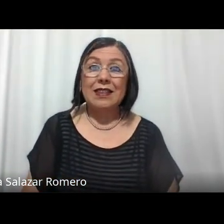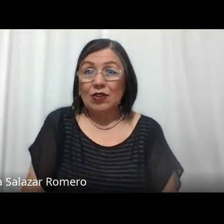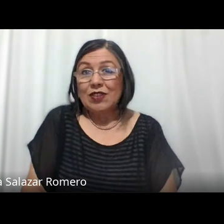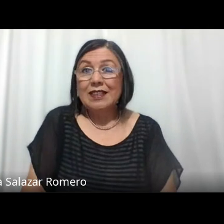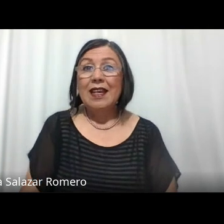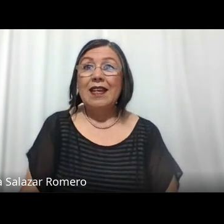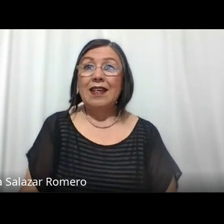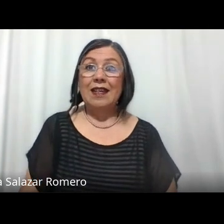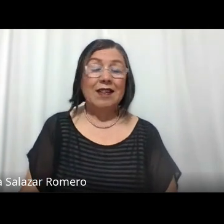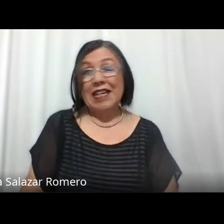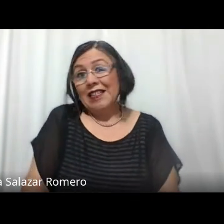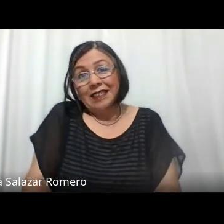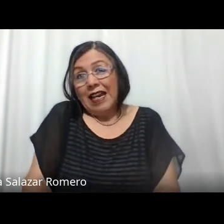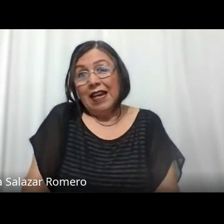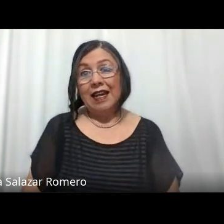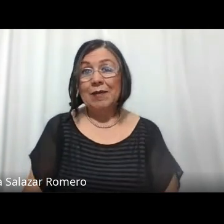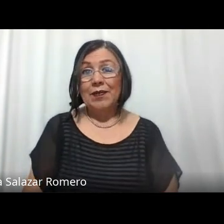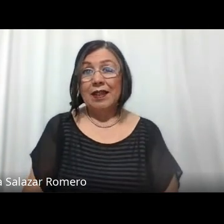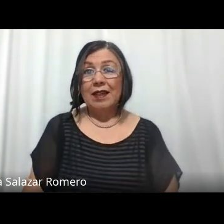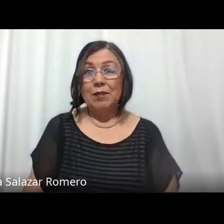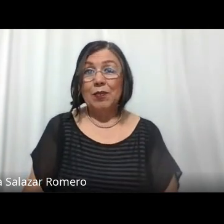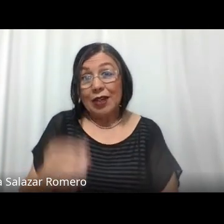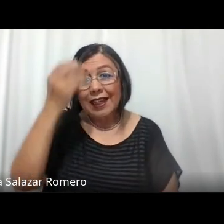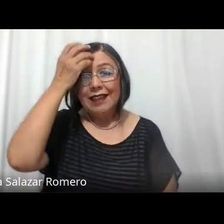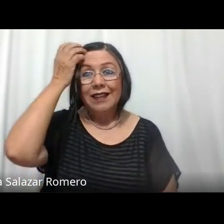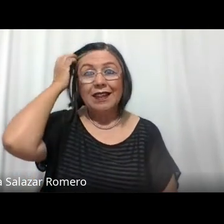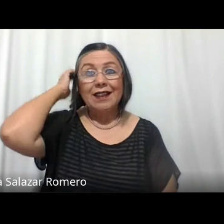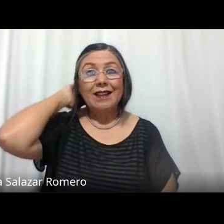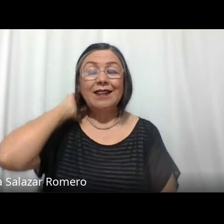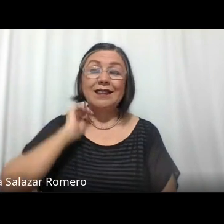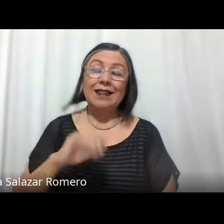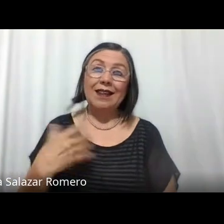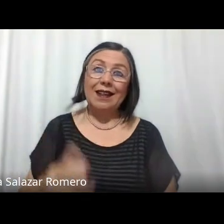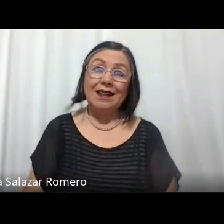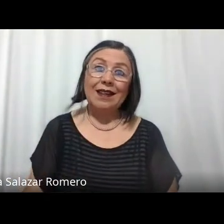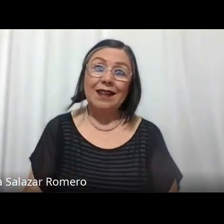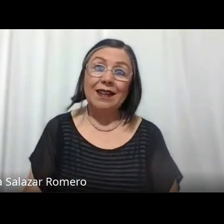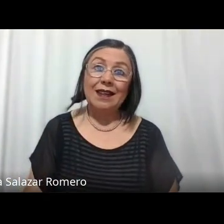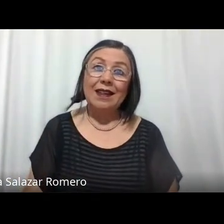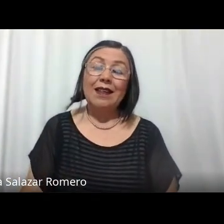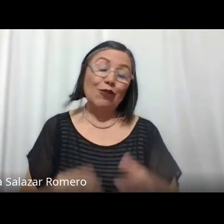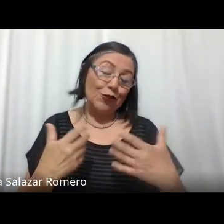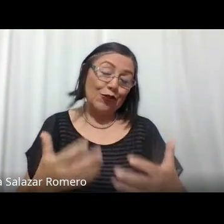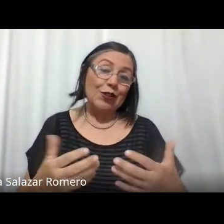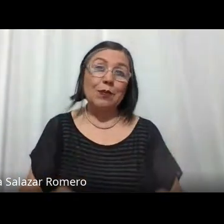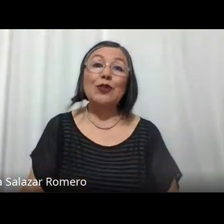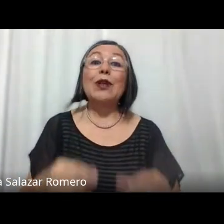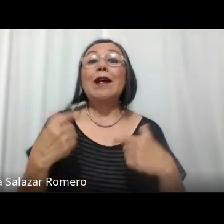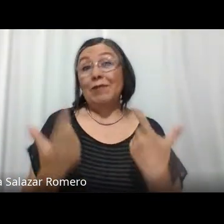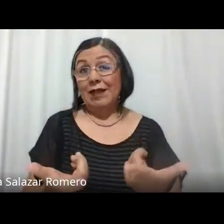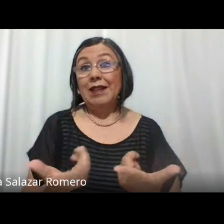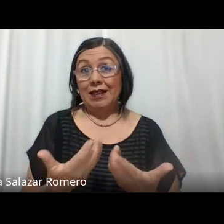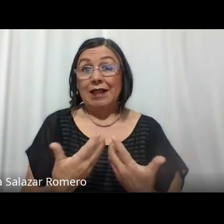señas. Entonces, es ya por ley el que nosotros